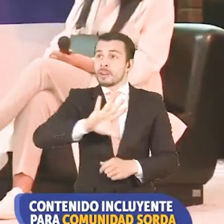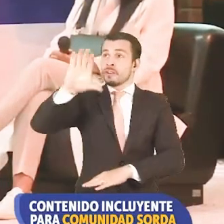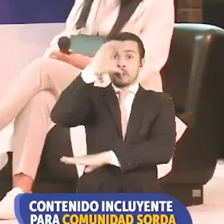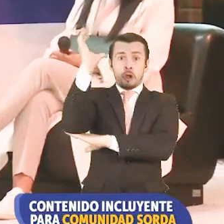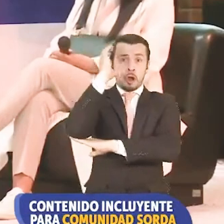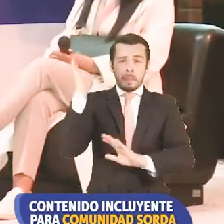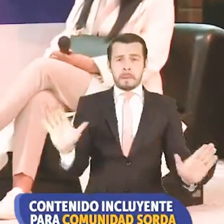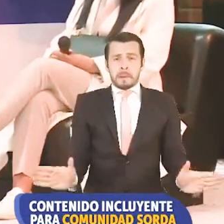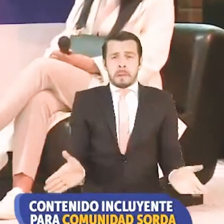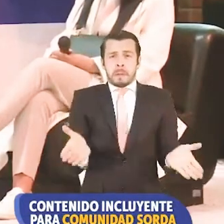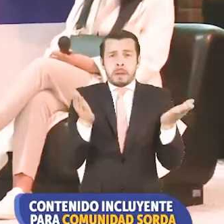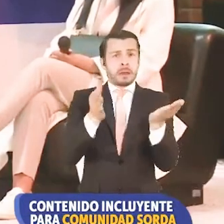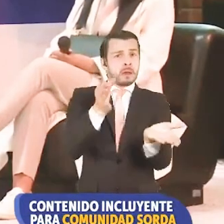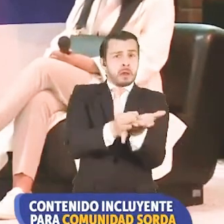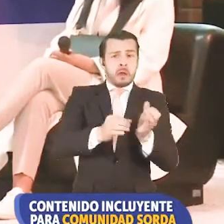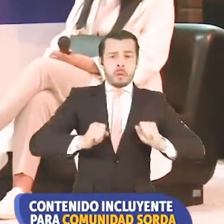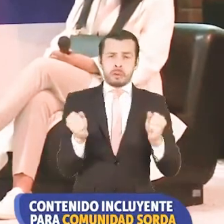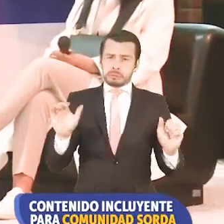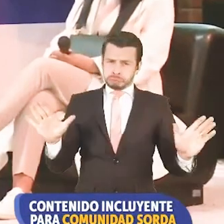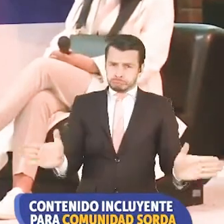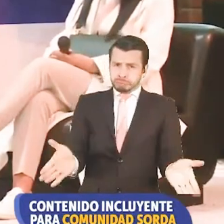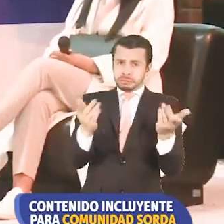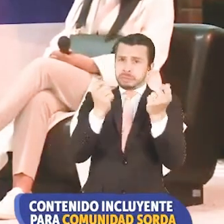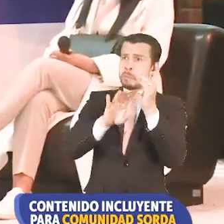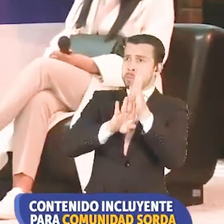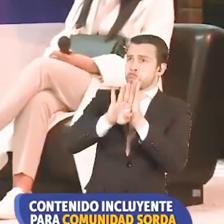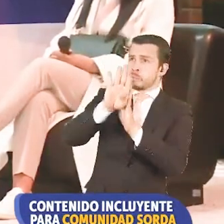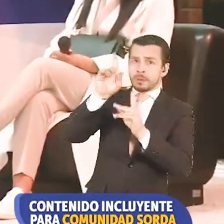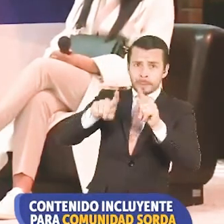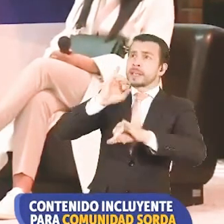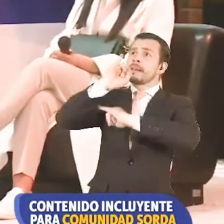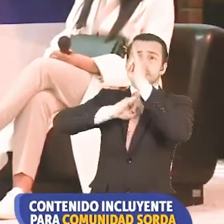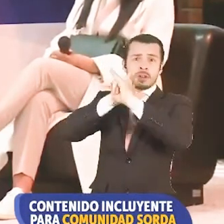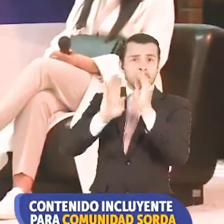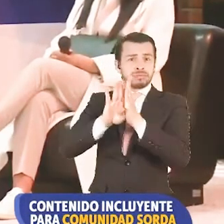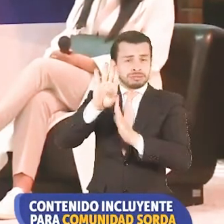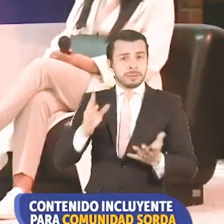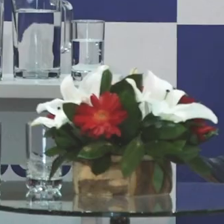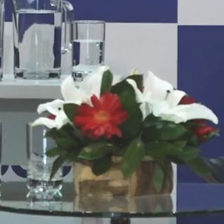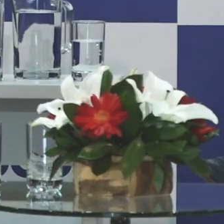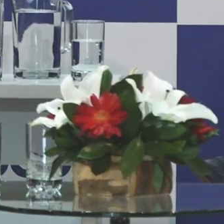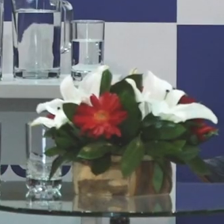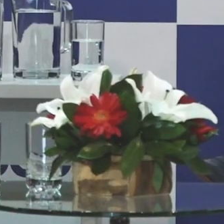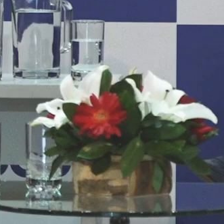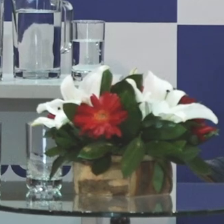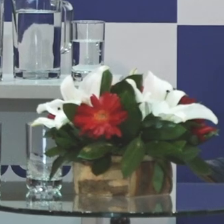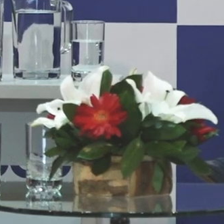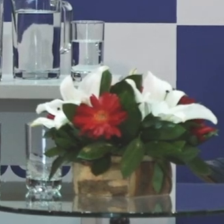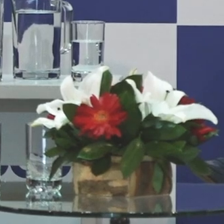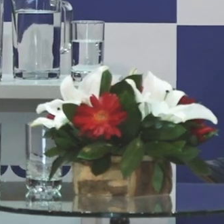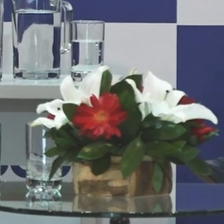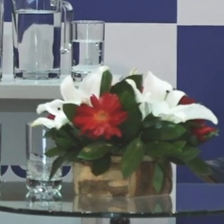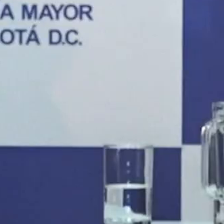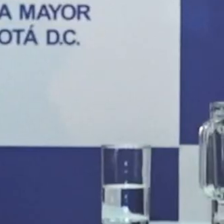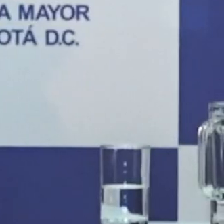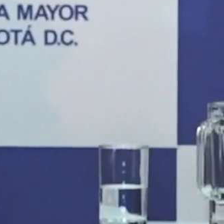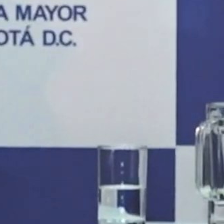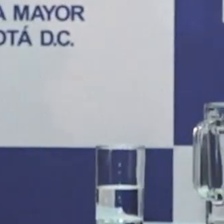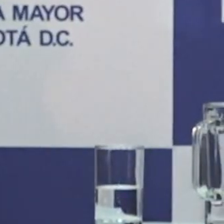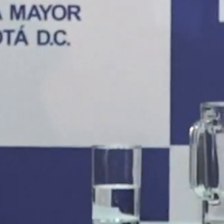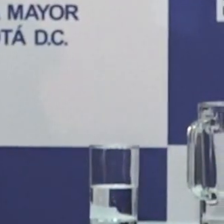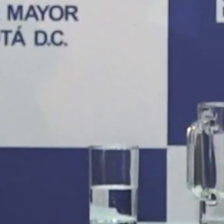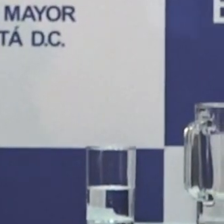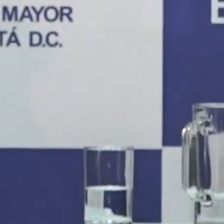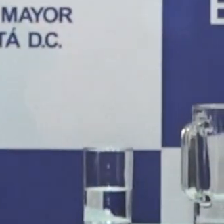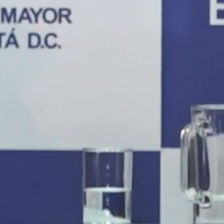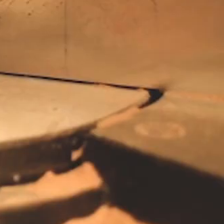mercado nacional y en el mercado internacional, porque las oportunidades son del mundo. Por su parte, Jessica Falleta,